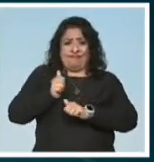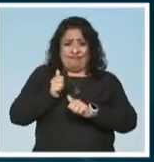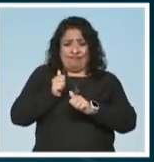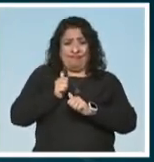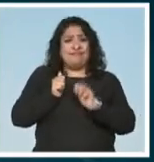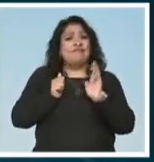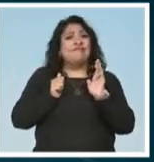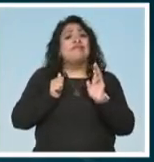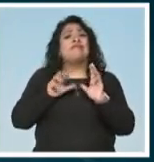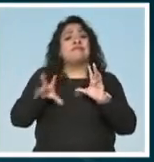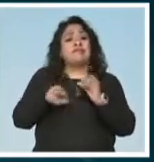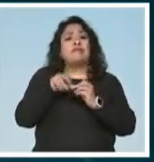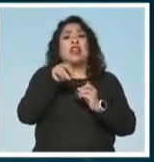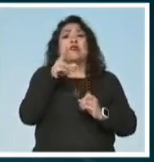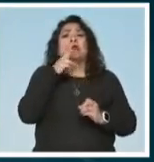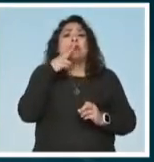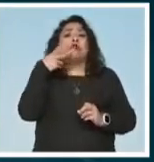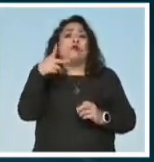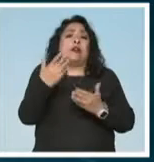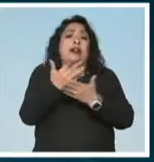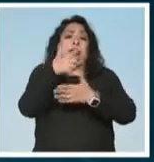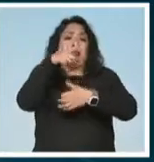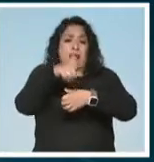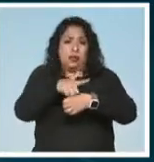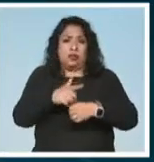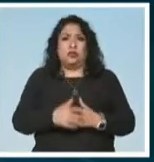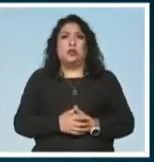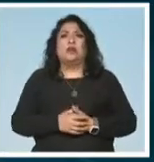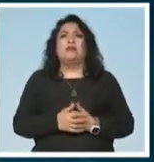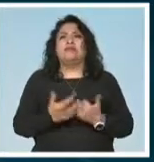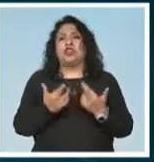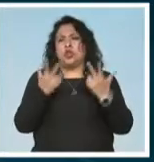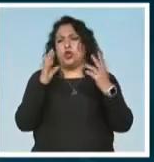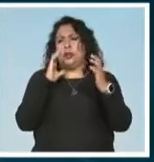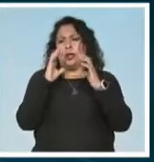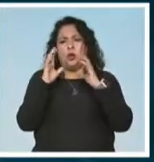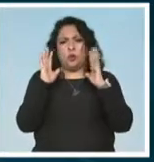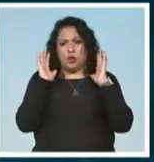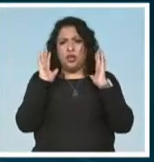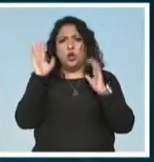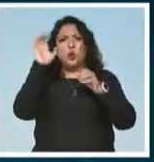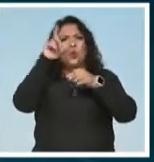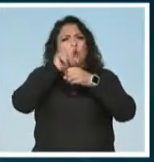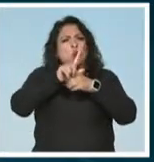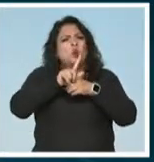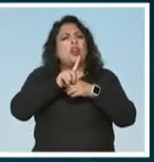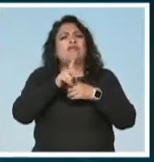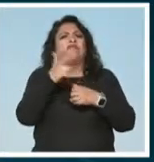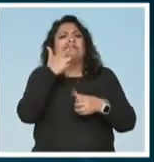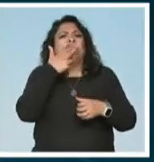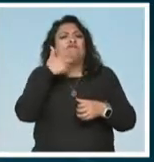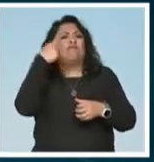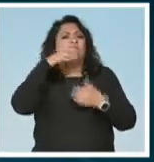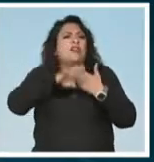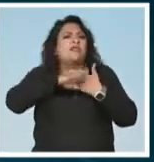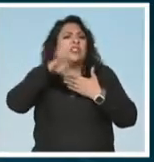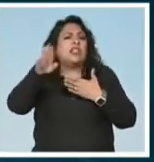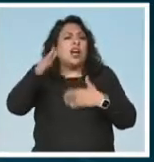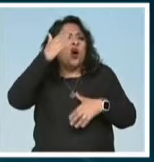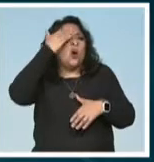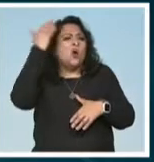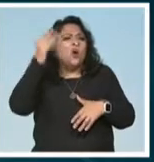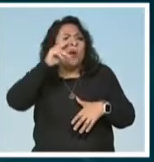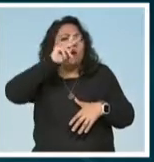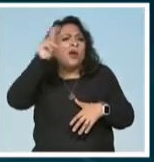Rojo eran parte de su patrimonio nacional. Rota la comunicación, la cultura será inútil para evitar un horror